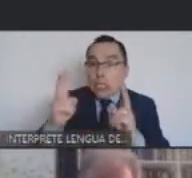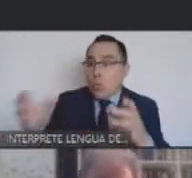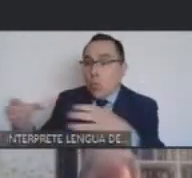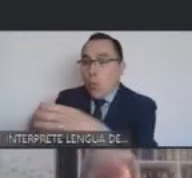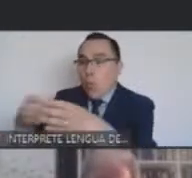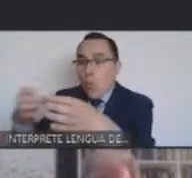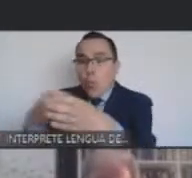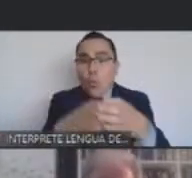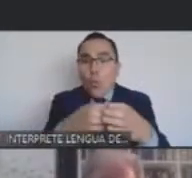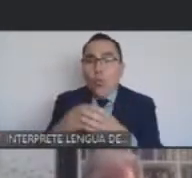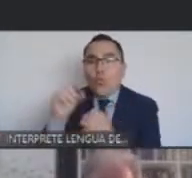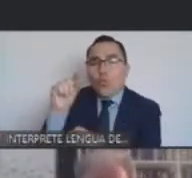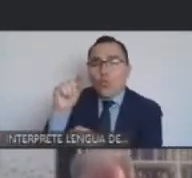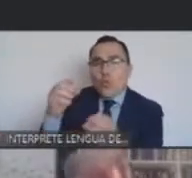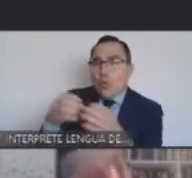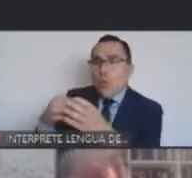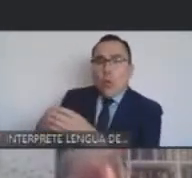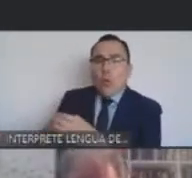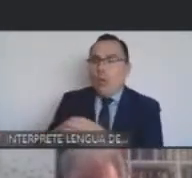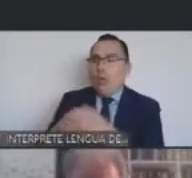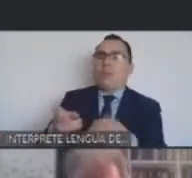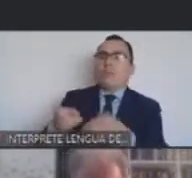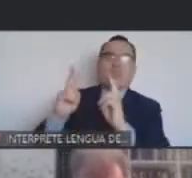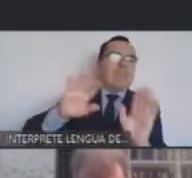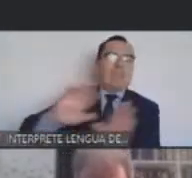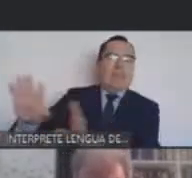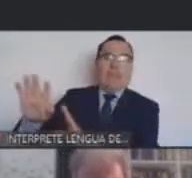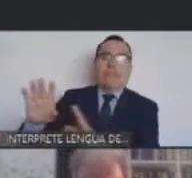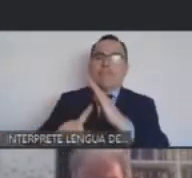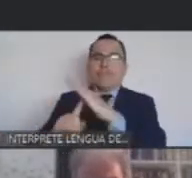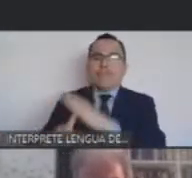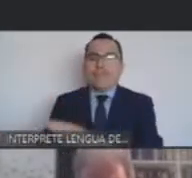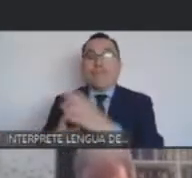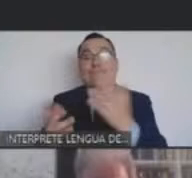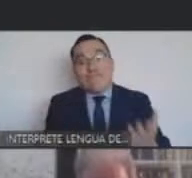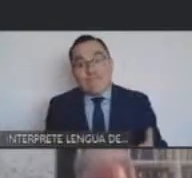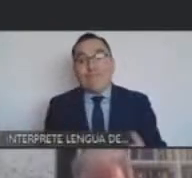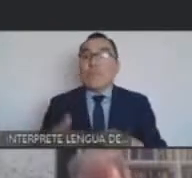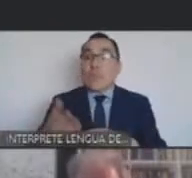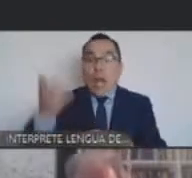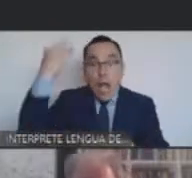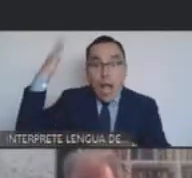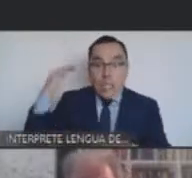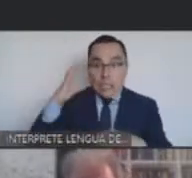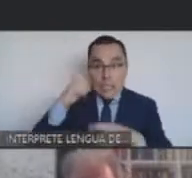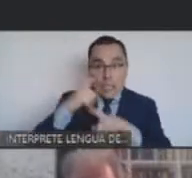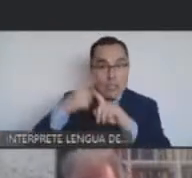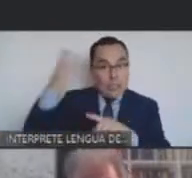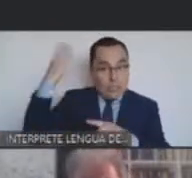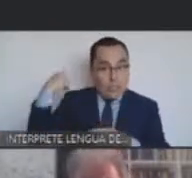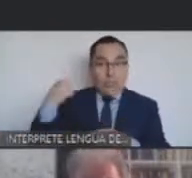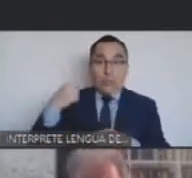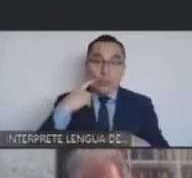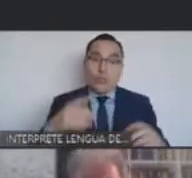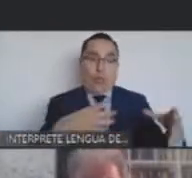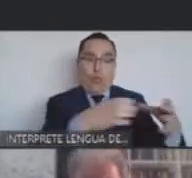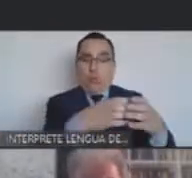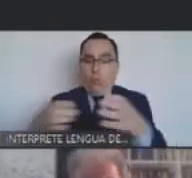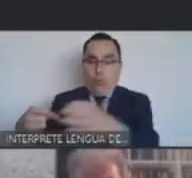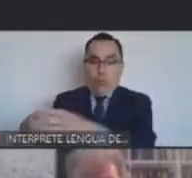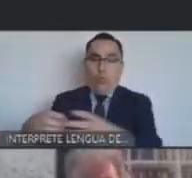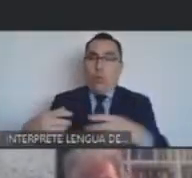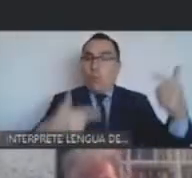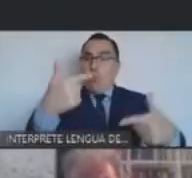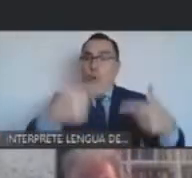En las audiencias que sostuvimos en la comisión que presidí, hubo exmilitantes de partido que nos contaban que se enteraban